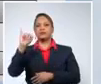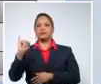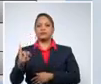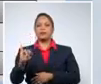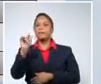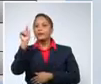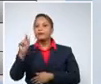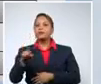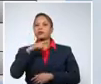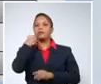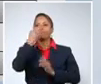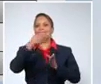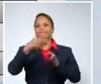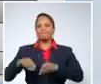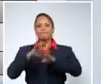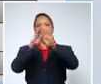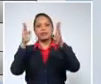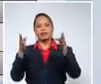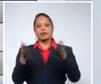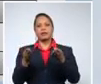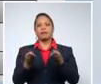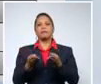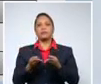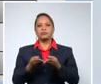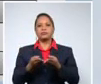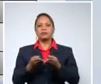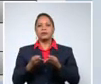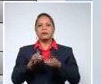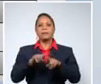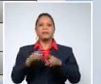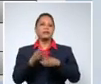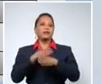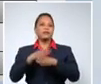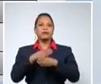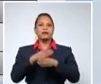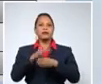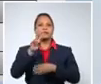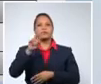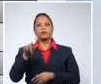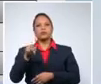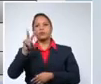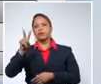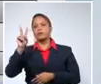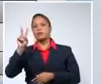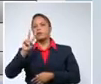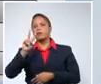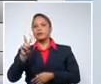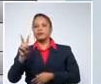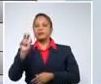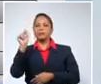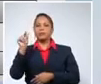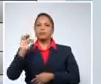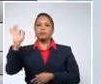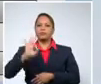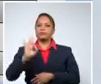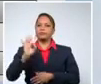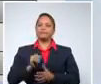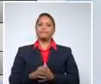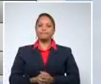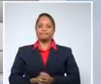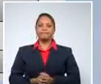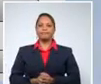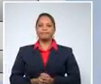2.575.196 personas fallecidas, para una letalidad del 2,22%.